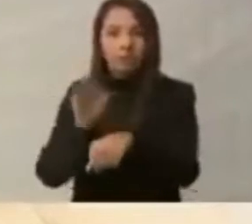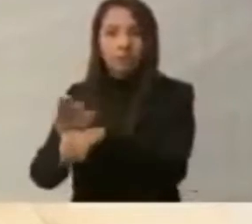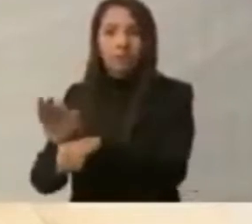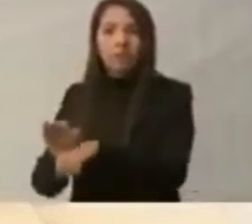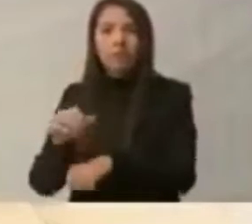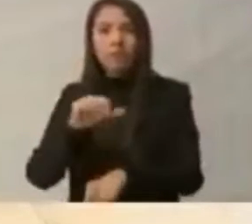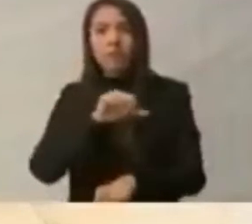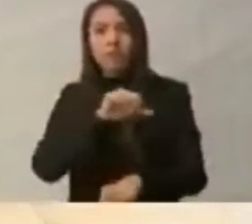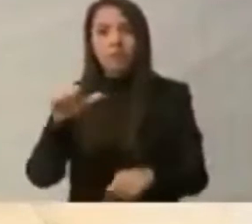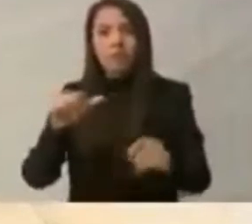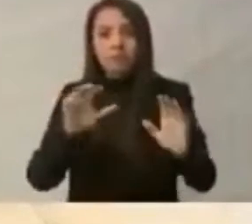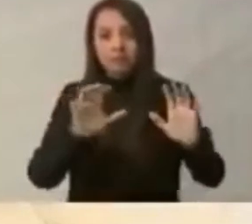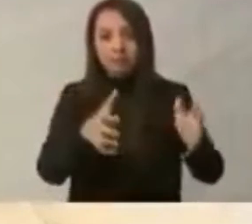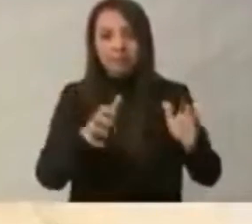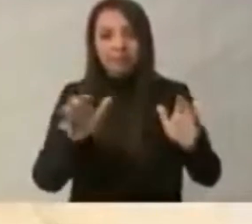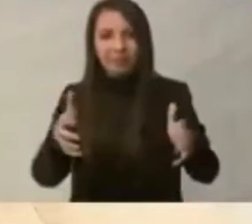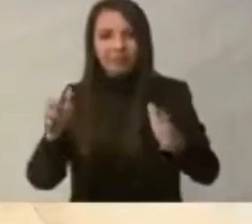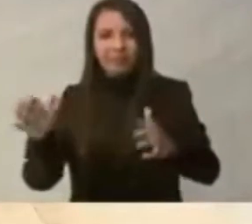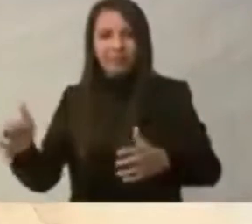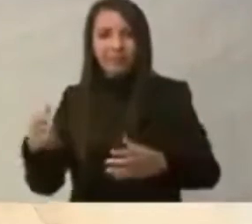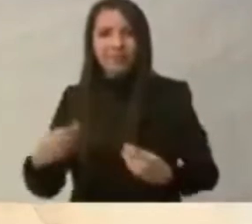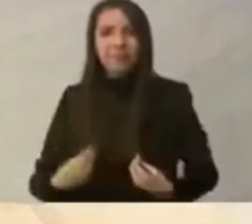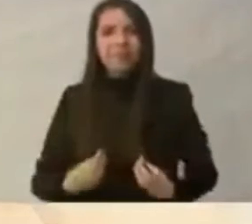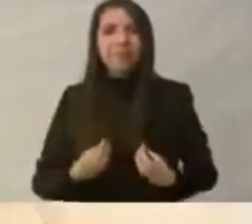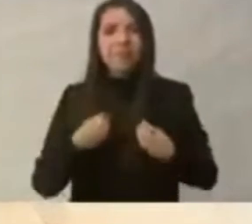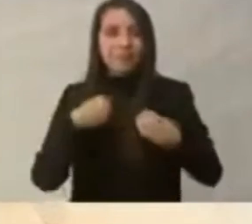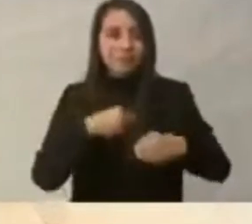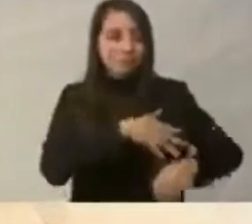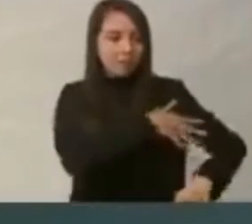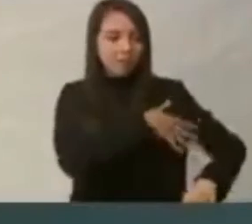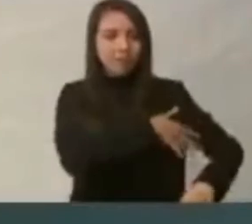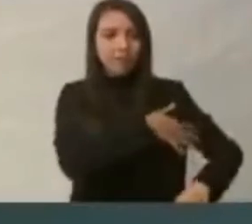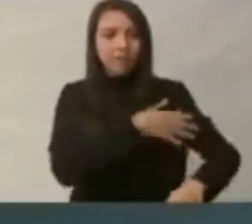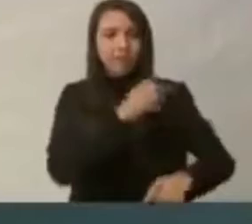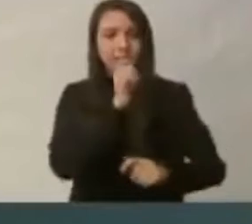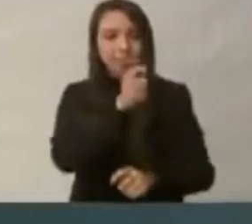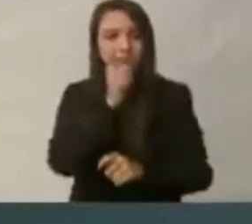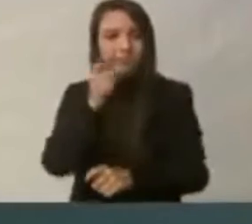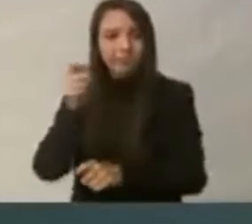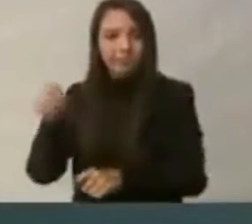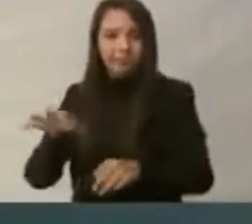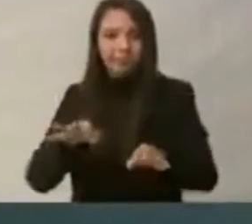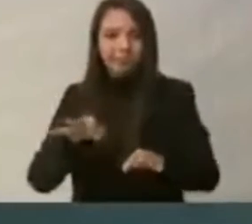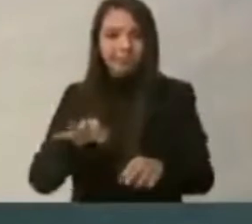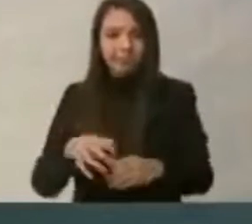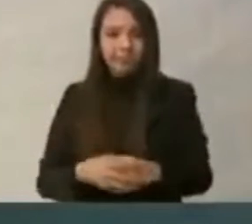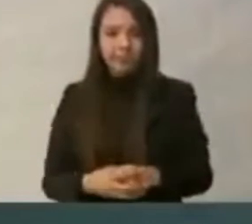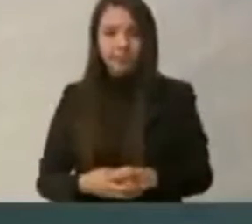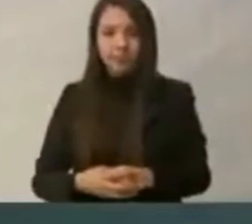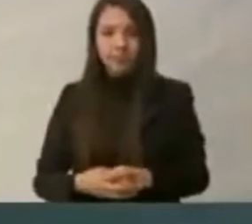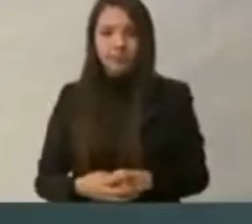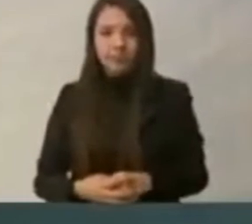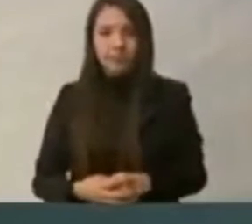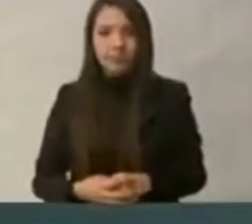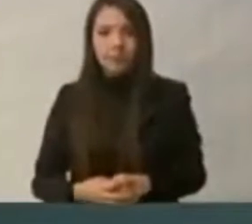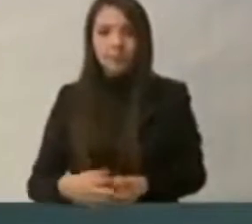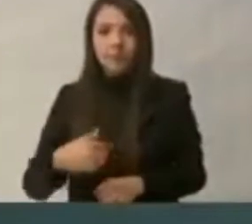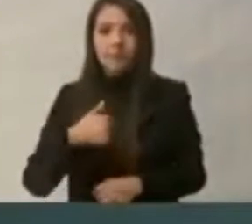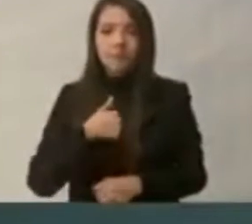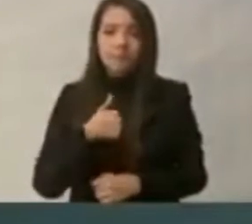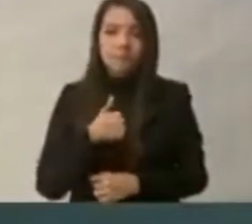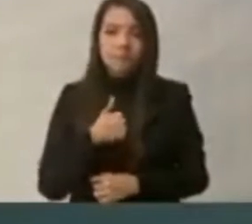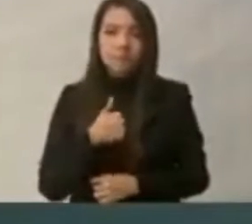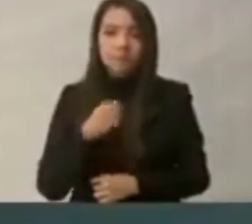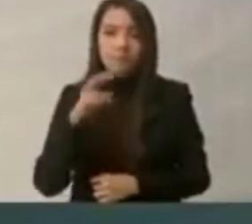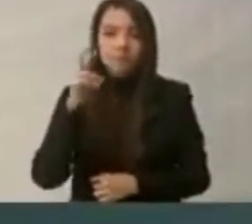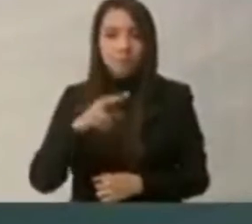ribereñas del Golfo de Baja California. Yo celebro que se